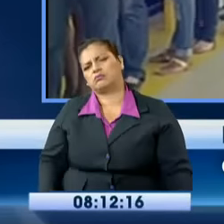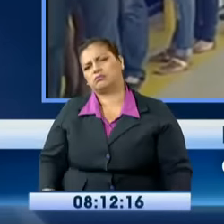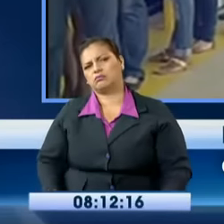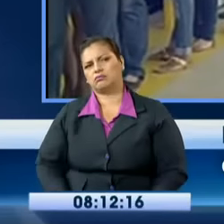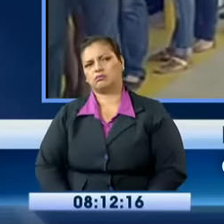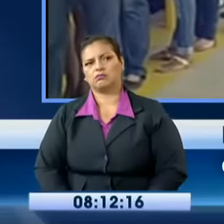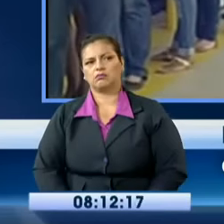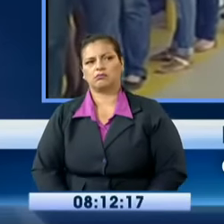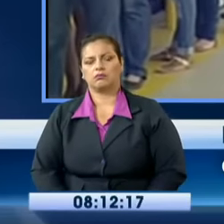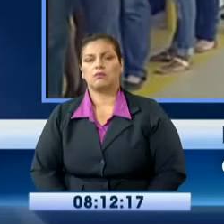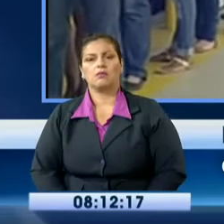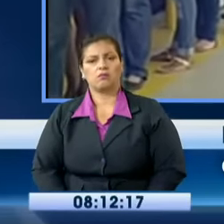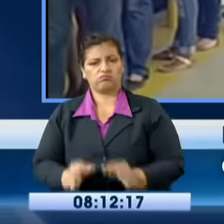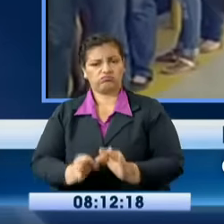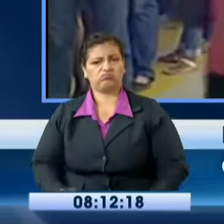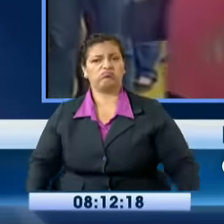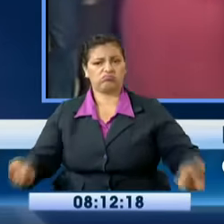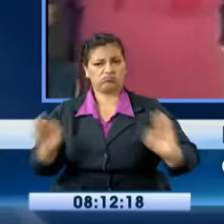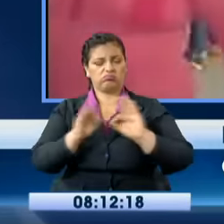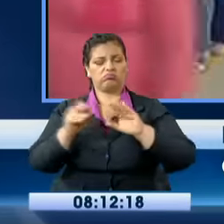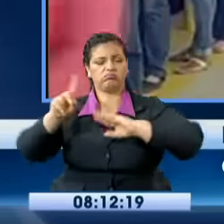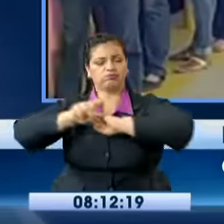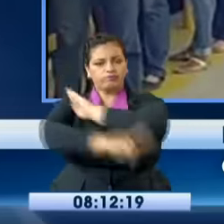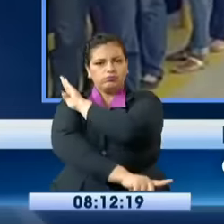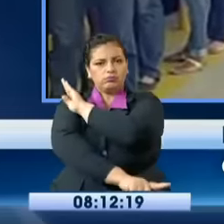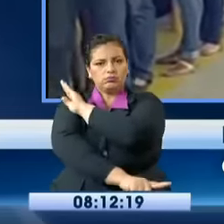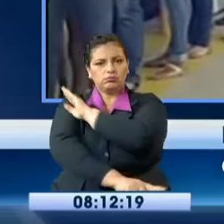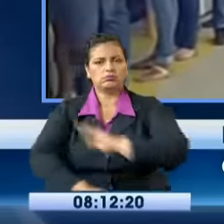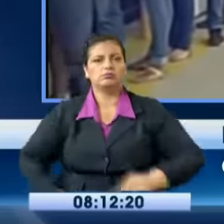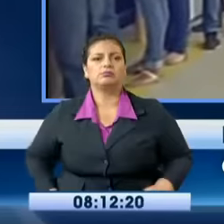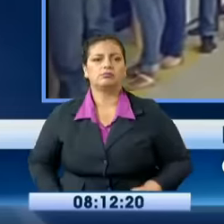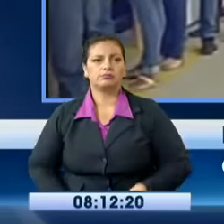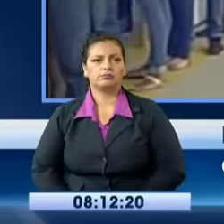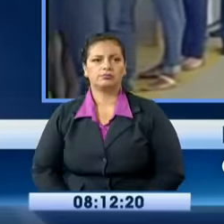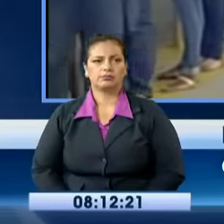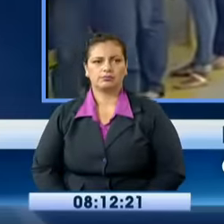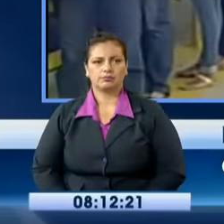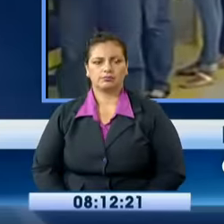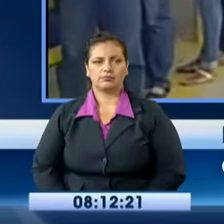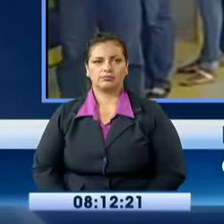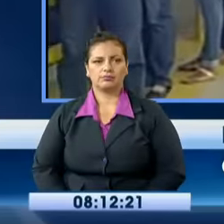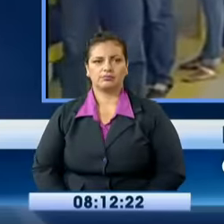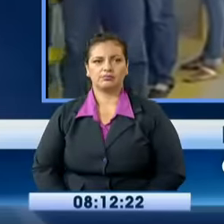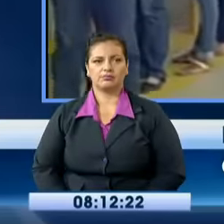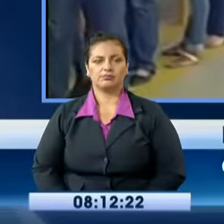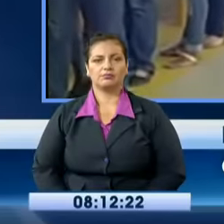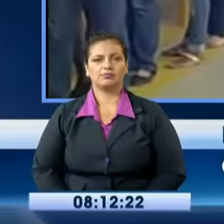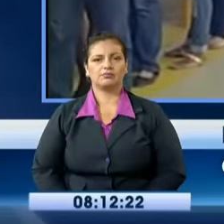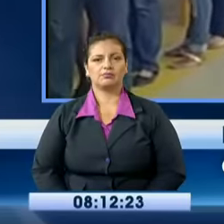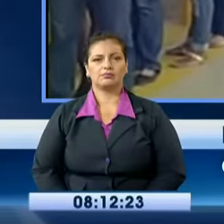Con una sanción fuerte. ¿No es cierto, Enrique? Árbol que crece torcido, no se le mira el diente.